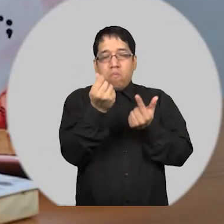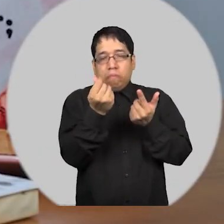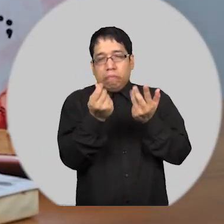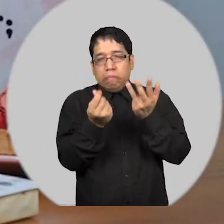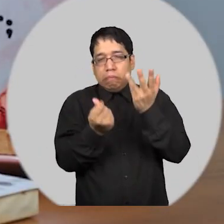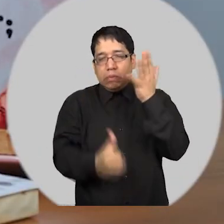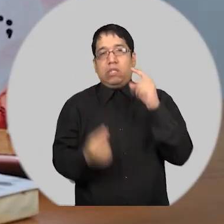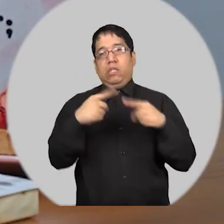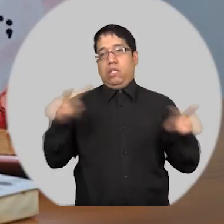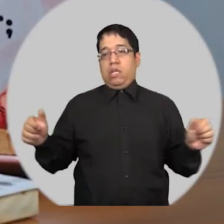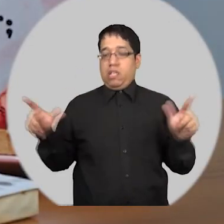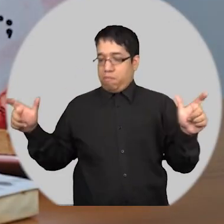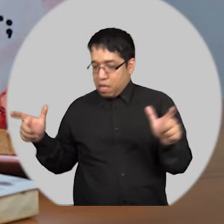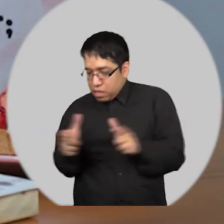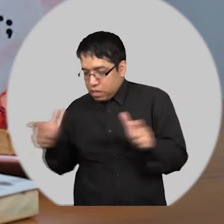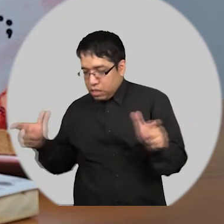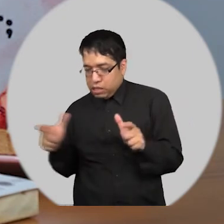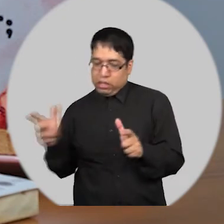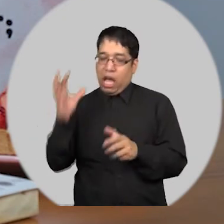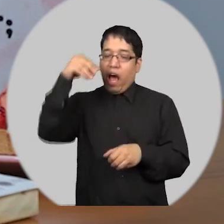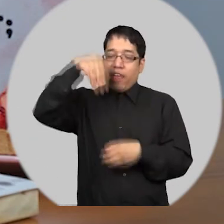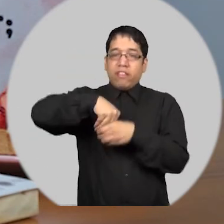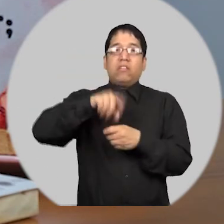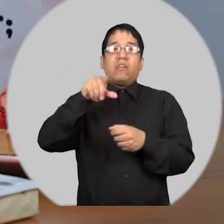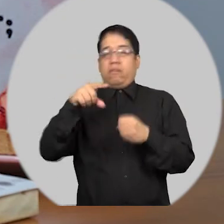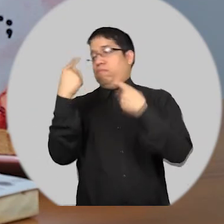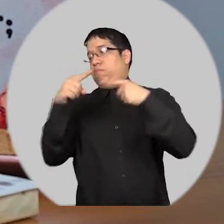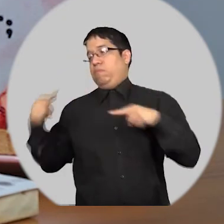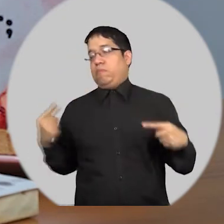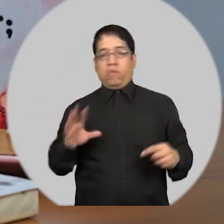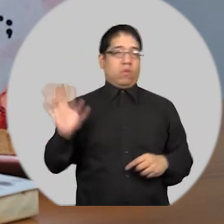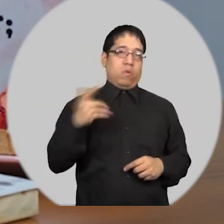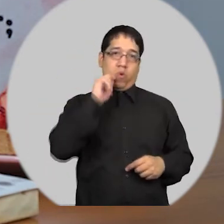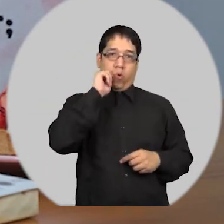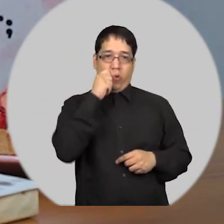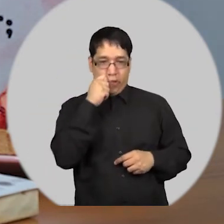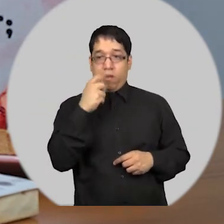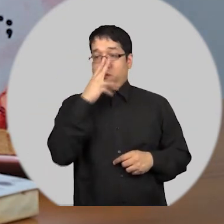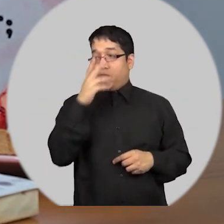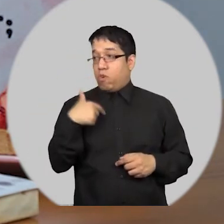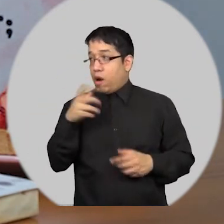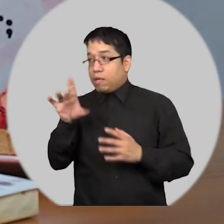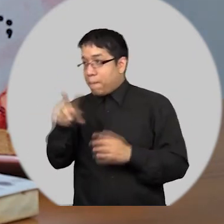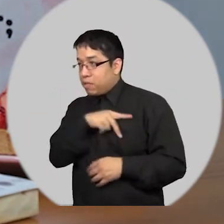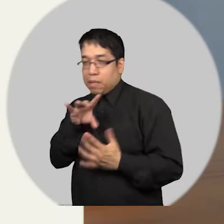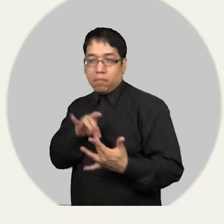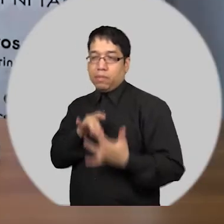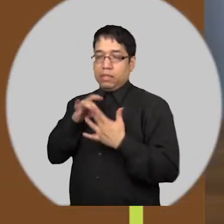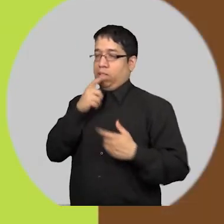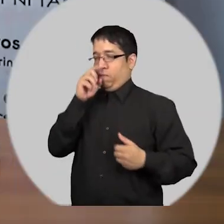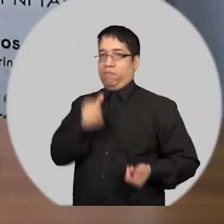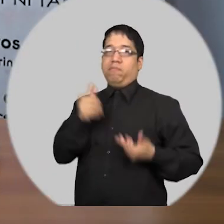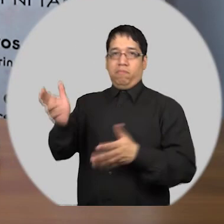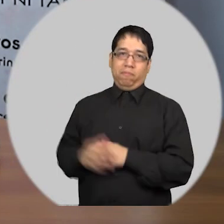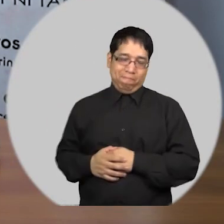y también de todas las diversidades de cajas y son súper, súper lindas. Da un dulce detalle para alguien especial. Así